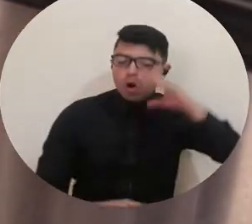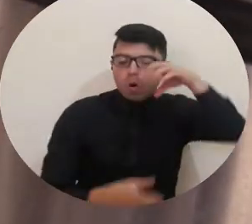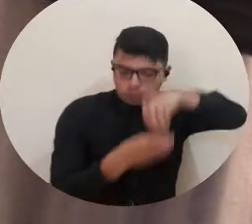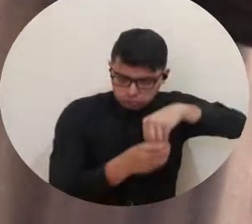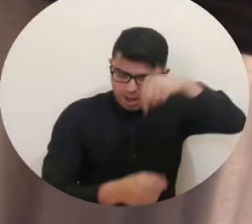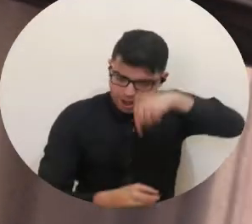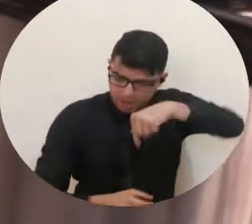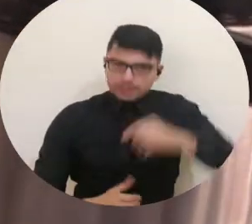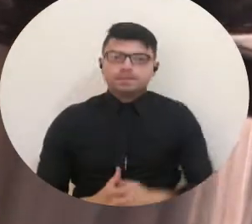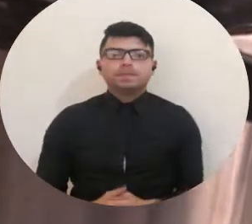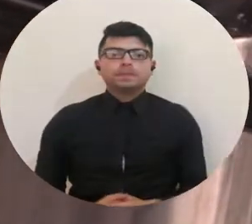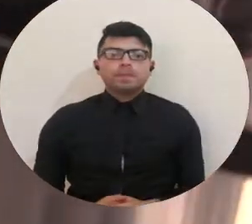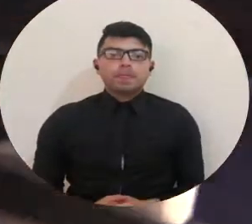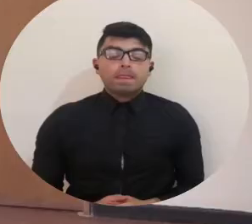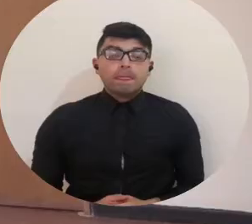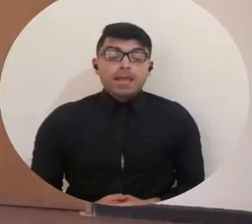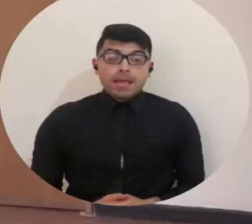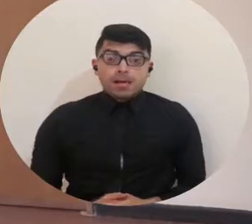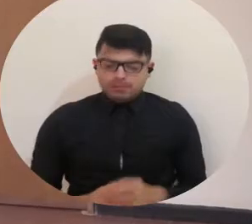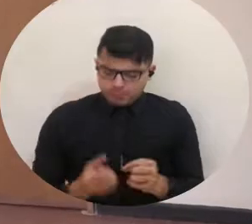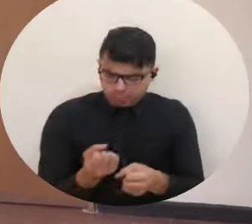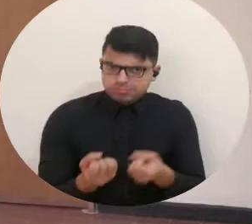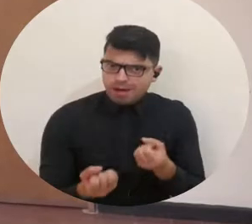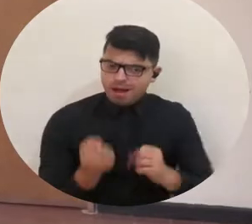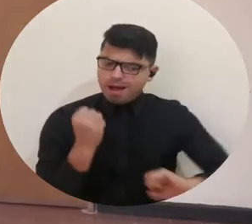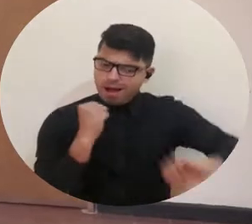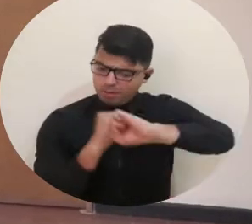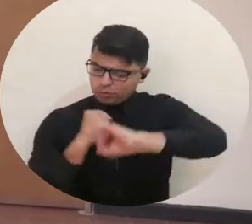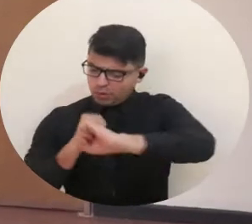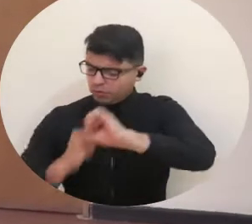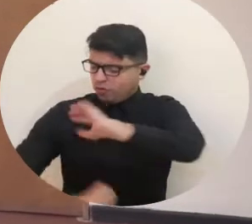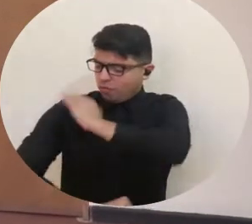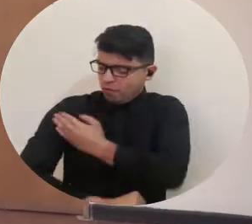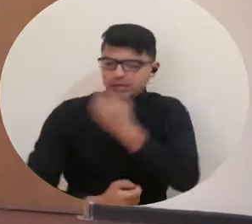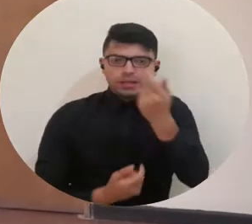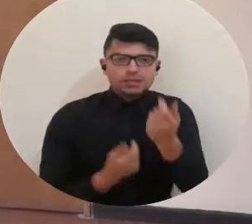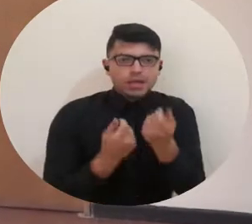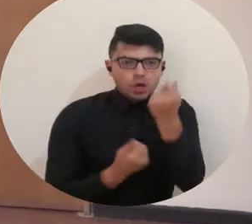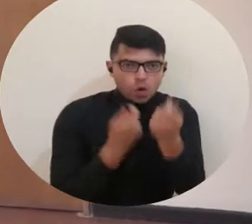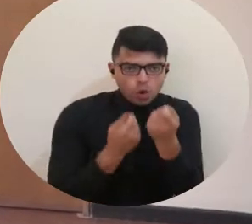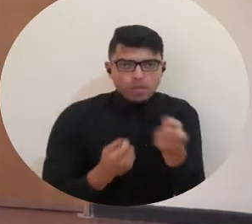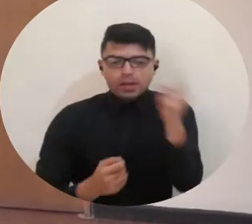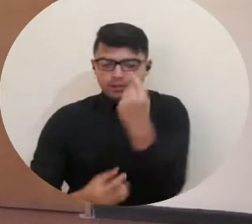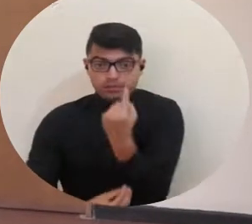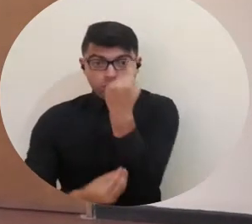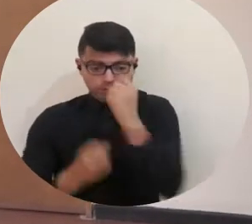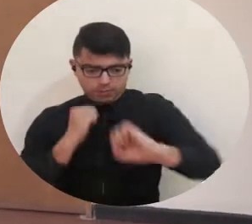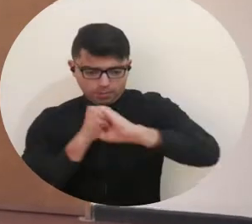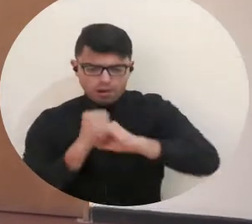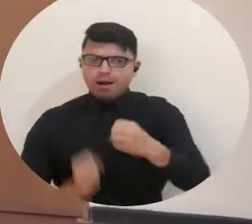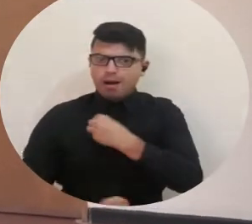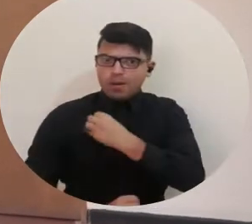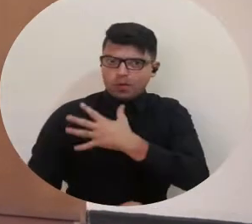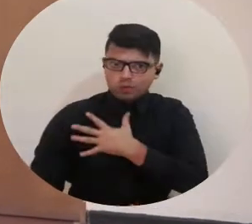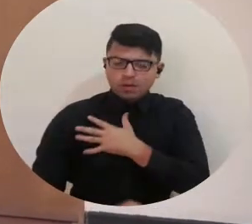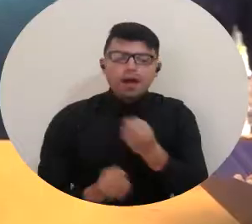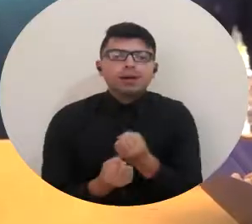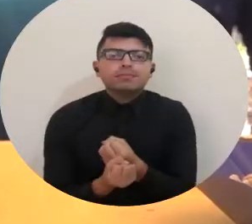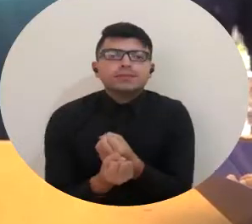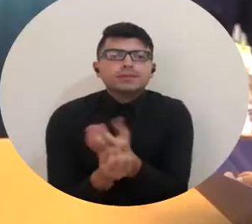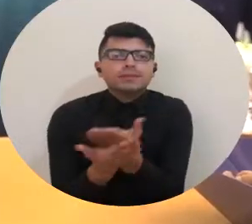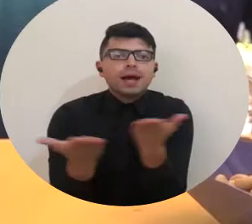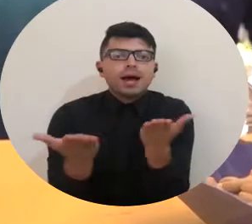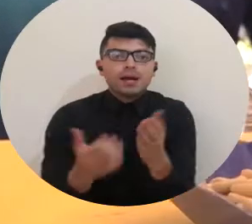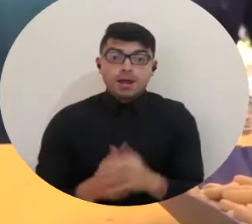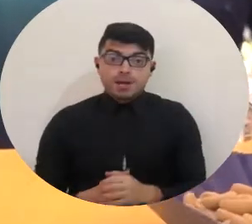Sierra Nevada de Santa Marta. Con el apoyo de las fuerzas económicas y políticas tenemos la oportunidad